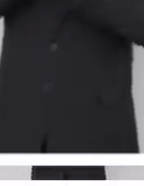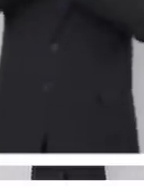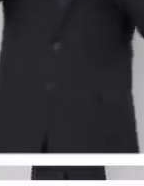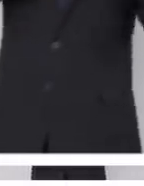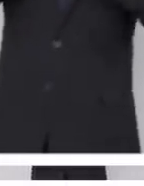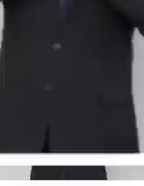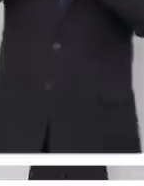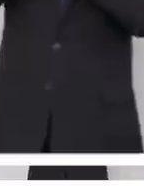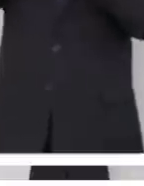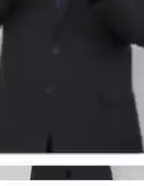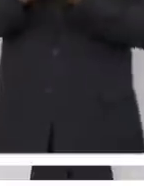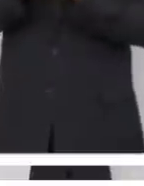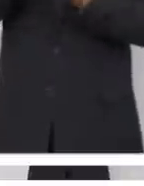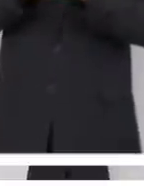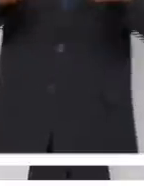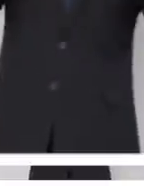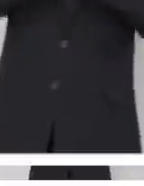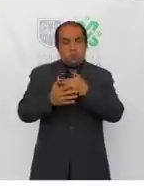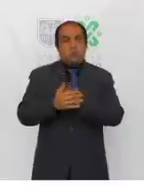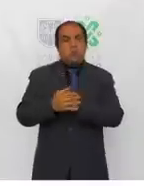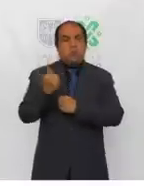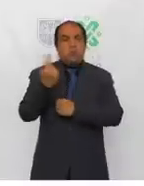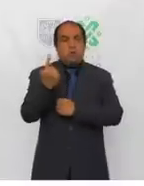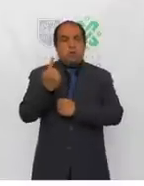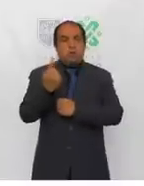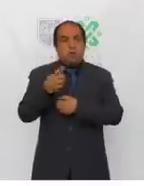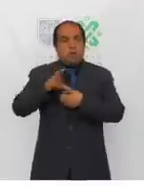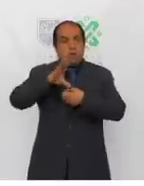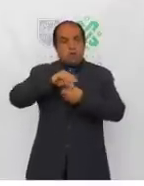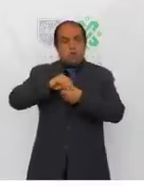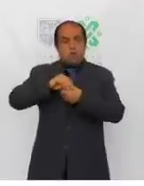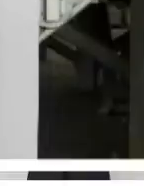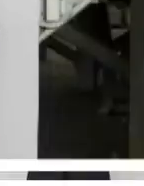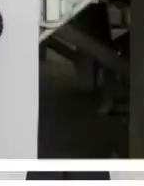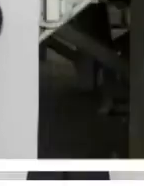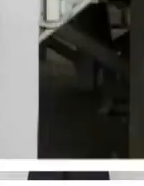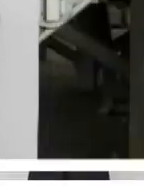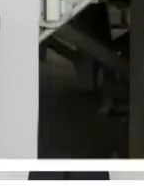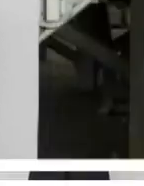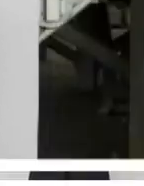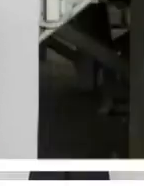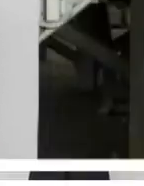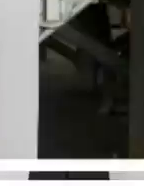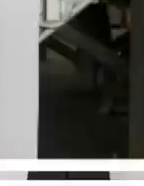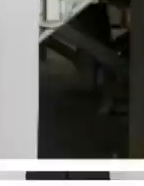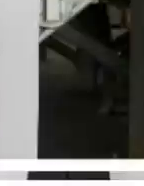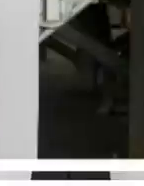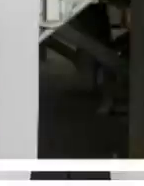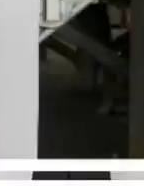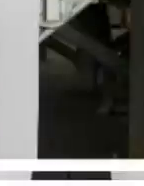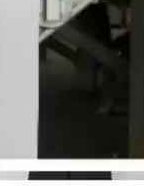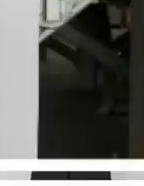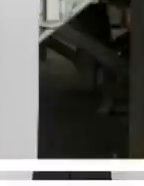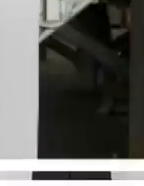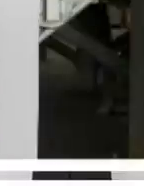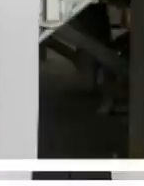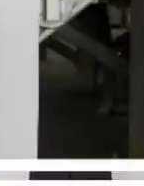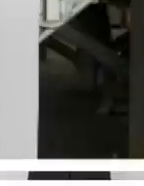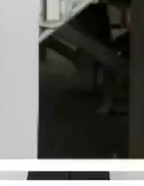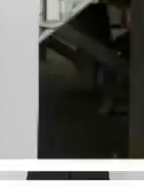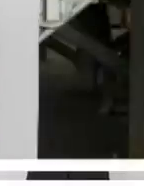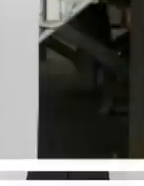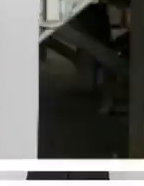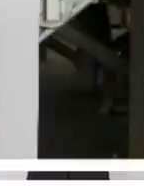proceso donde del total del volumen, 30% se va a CDR y 6% se va